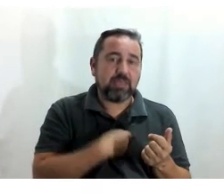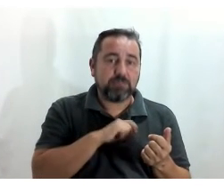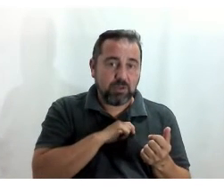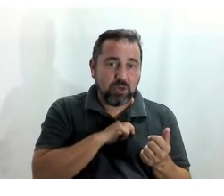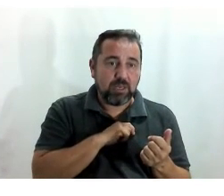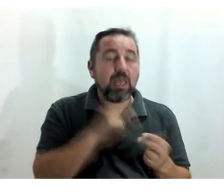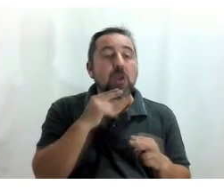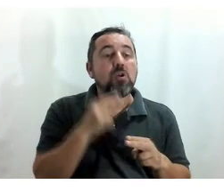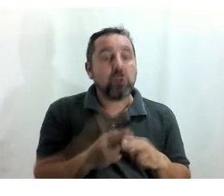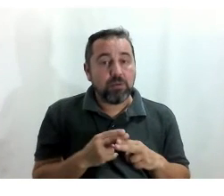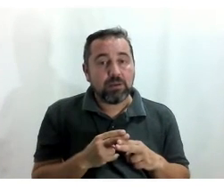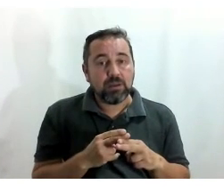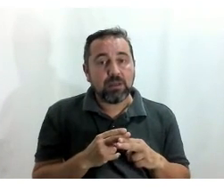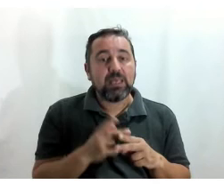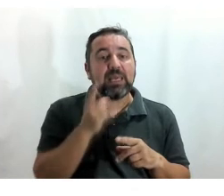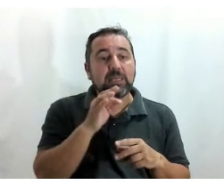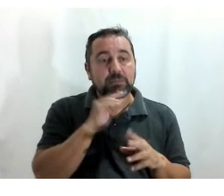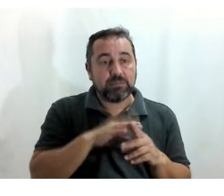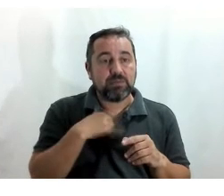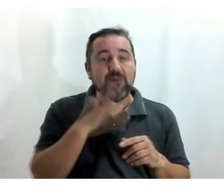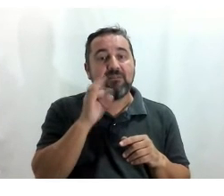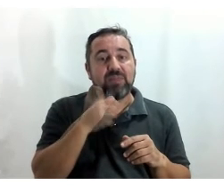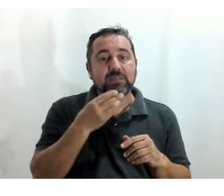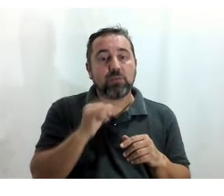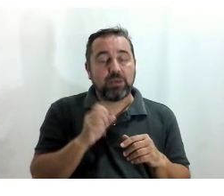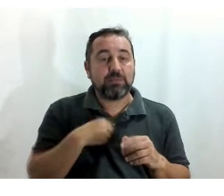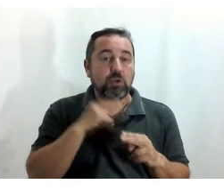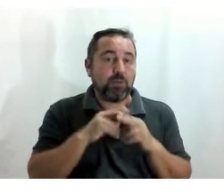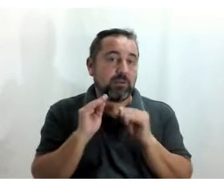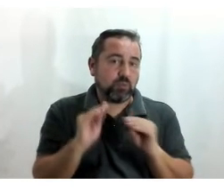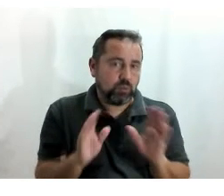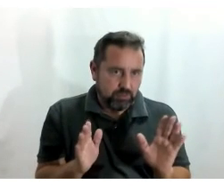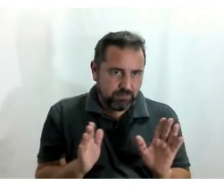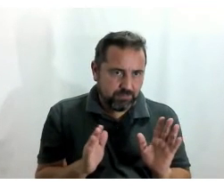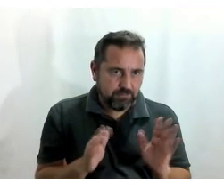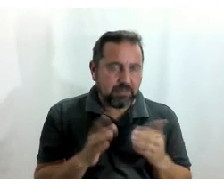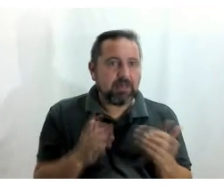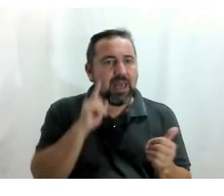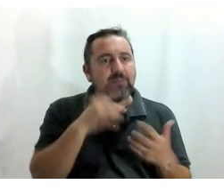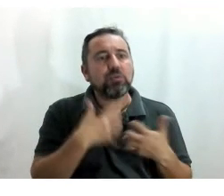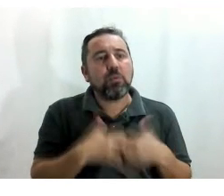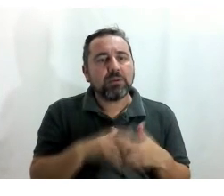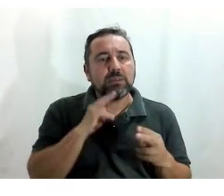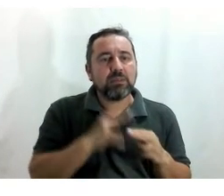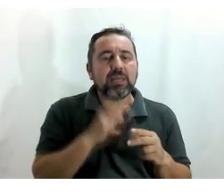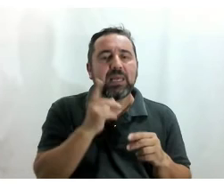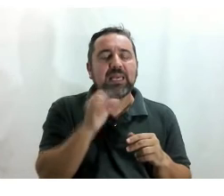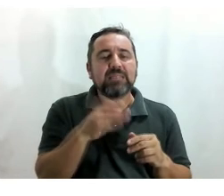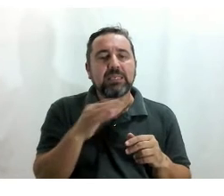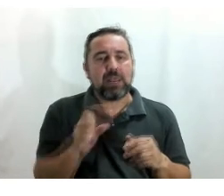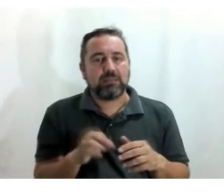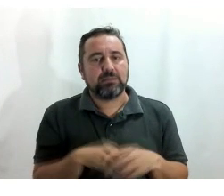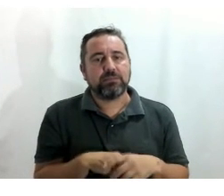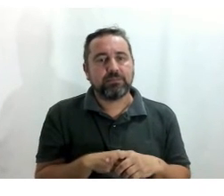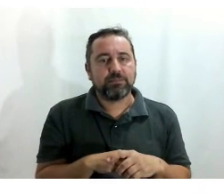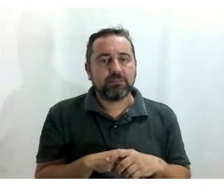el nombre CRISPR fue dado por el propio Francis Mújica. Pero bueno, vamos a ir a ver cómo funciona el CRISPR-Cas. Lo que hace el